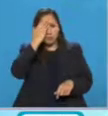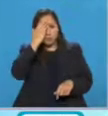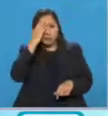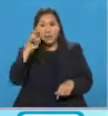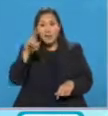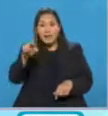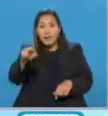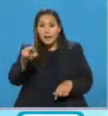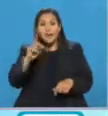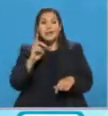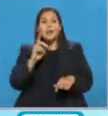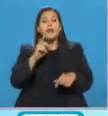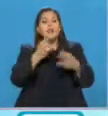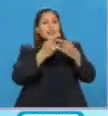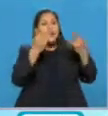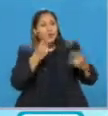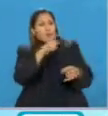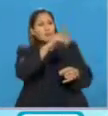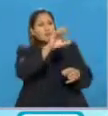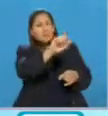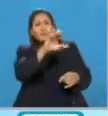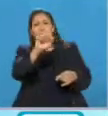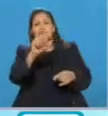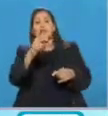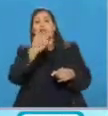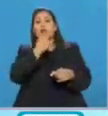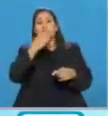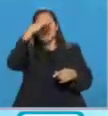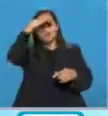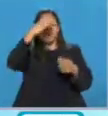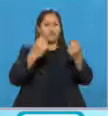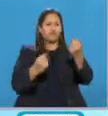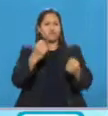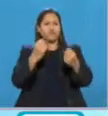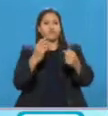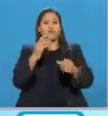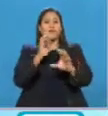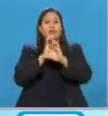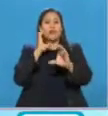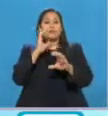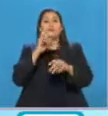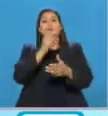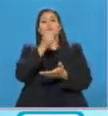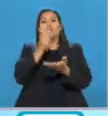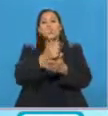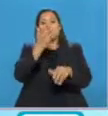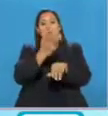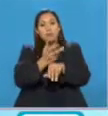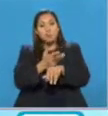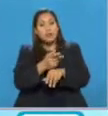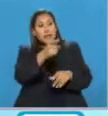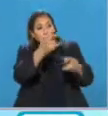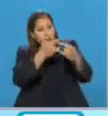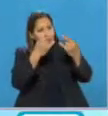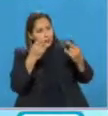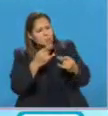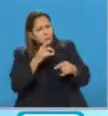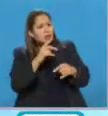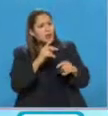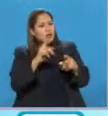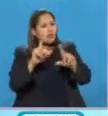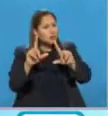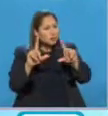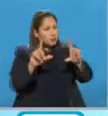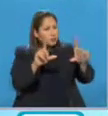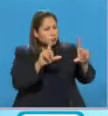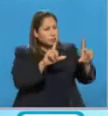es retratar el día a día de un chofer de camión en una ciudad cualquiera de Estados Unidos. Nos va mostrando muchos momentos luminosos a través